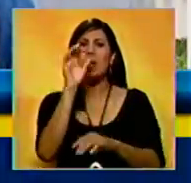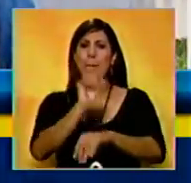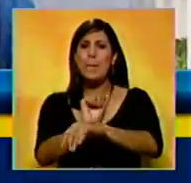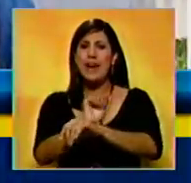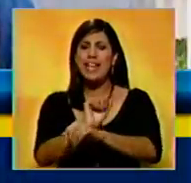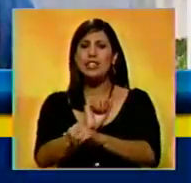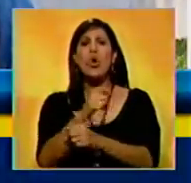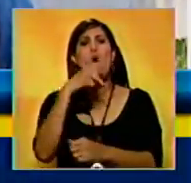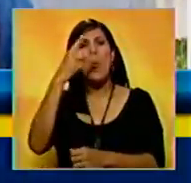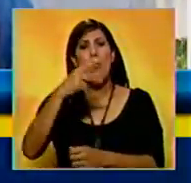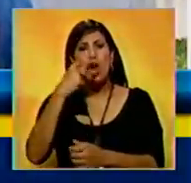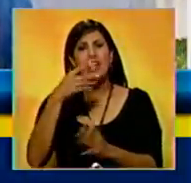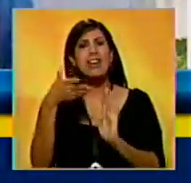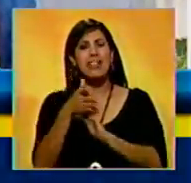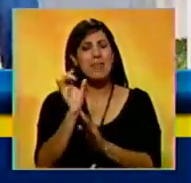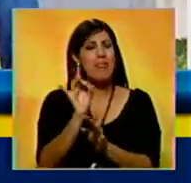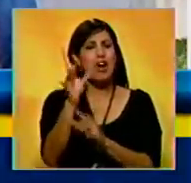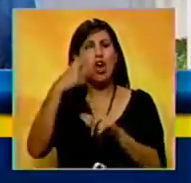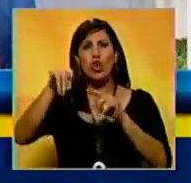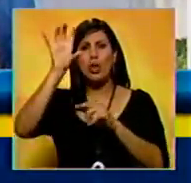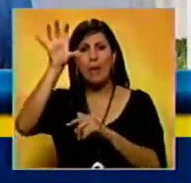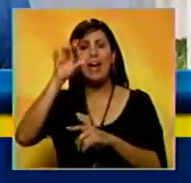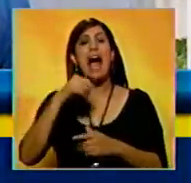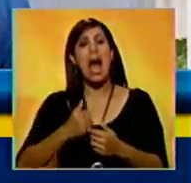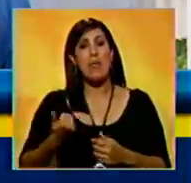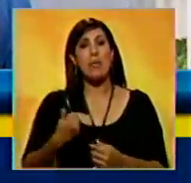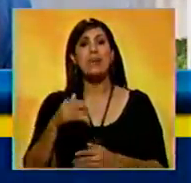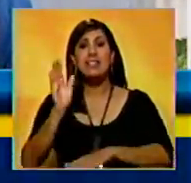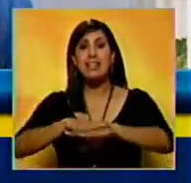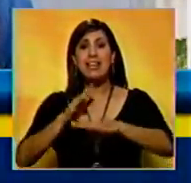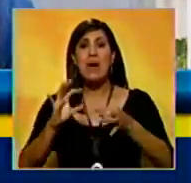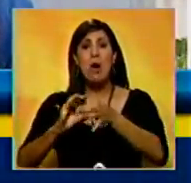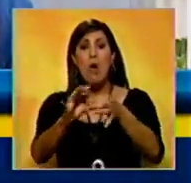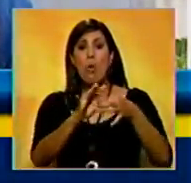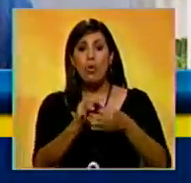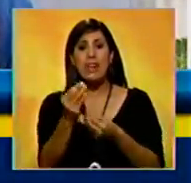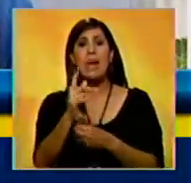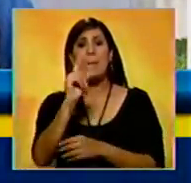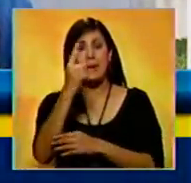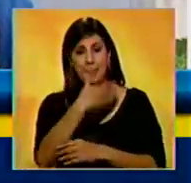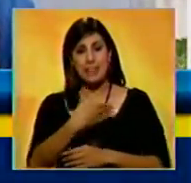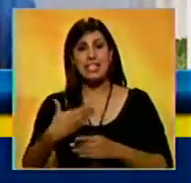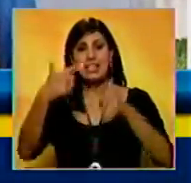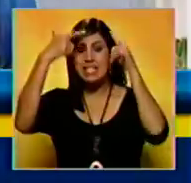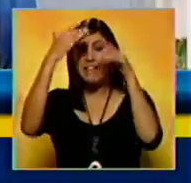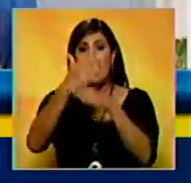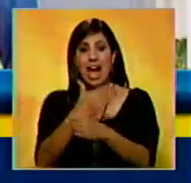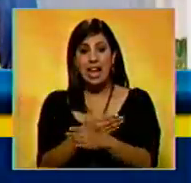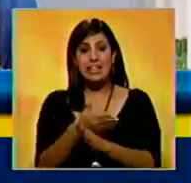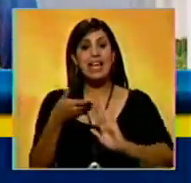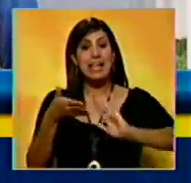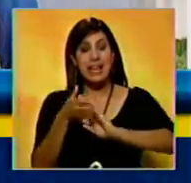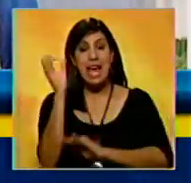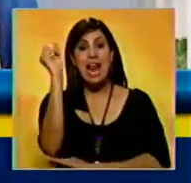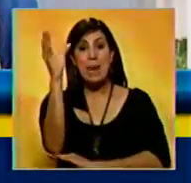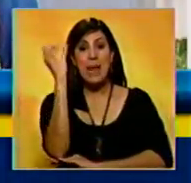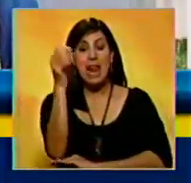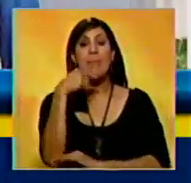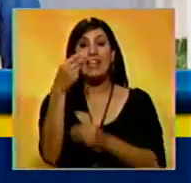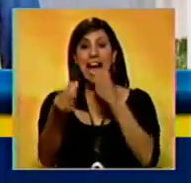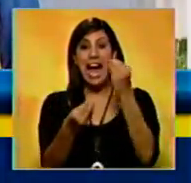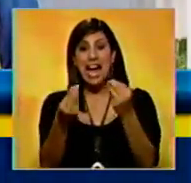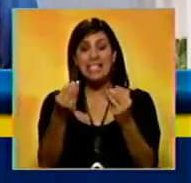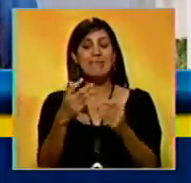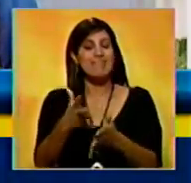llamados presos políticos y exiliados. Esto a propósito del llamado a la unidad que hiciera el primer mandatario nacional. El parlamentario calificó